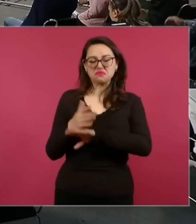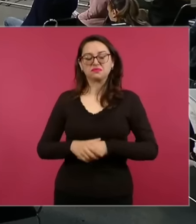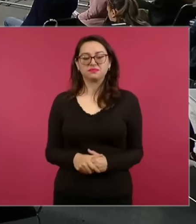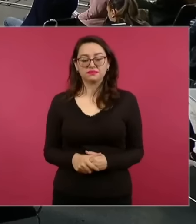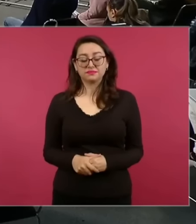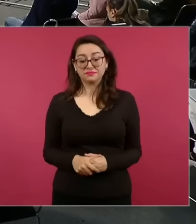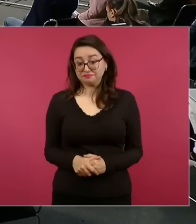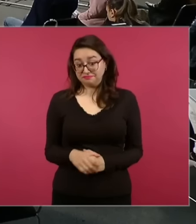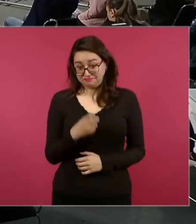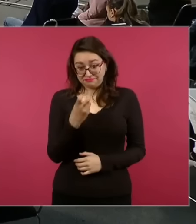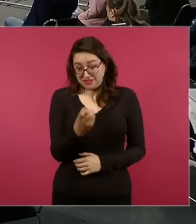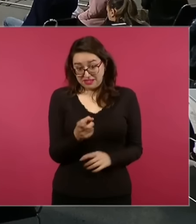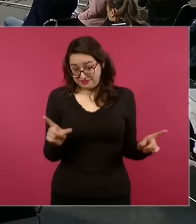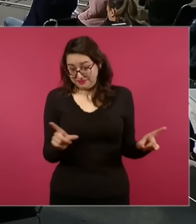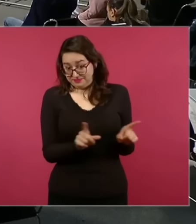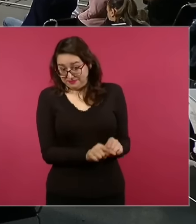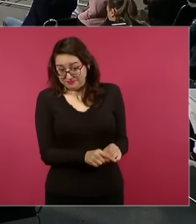Eso es todo. O sea,